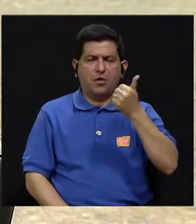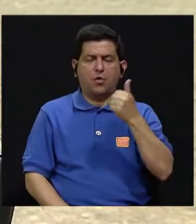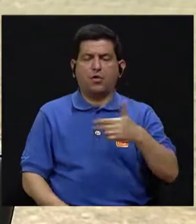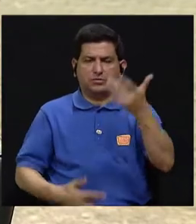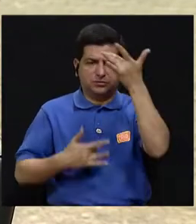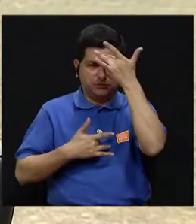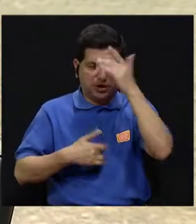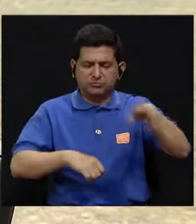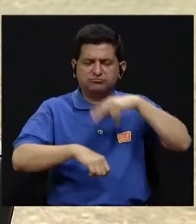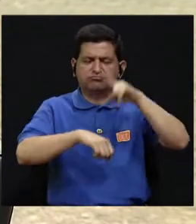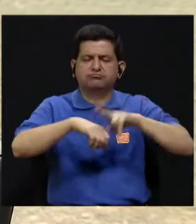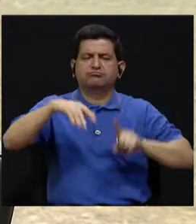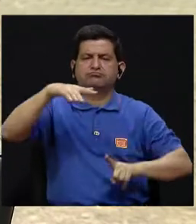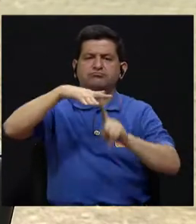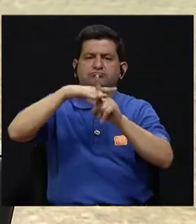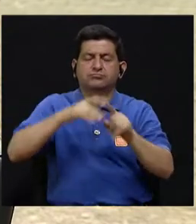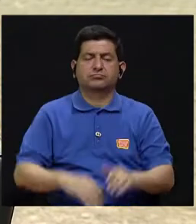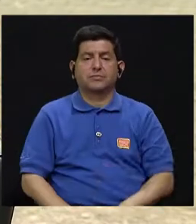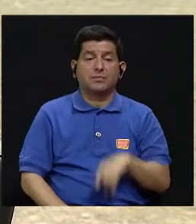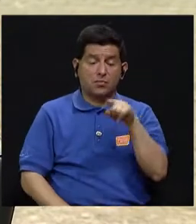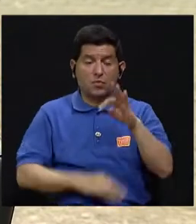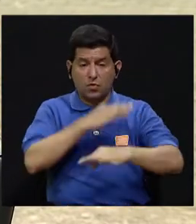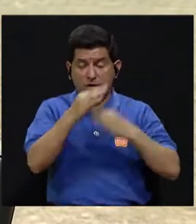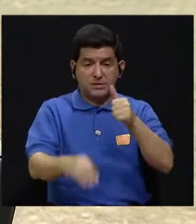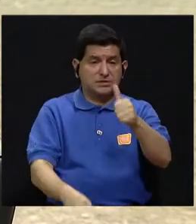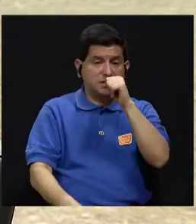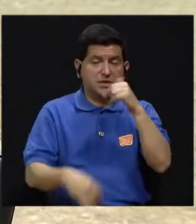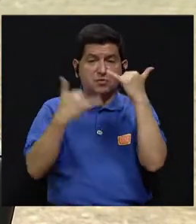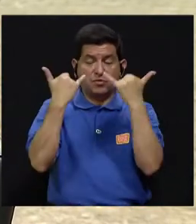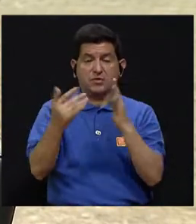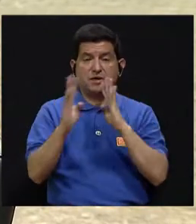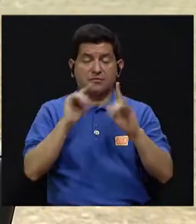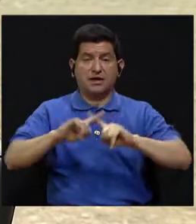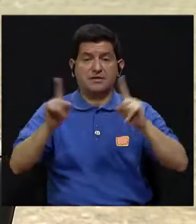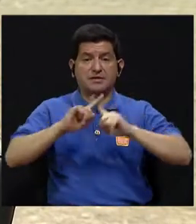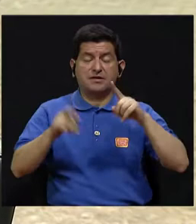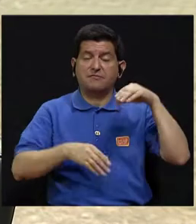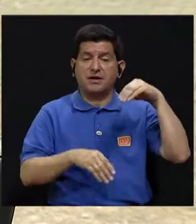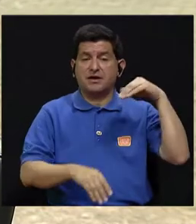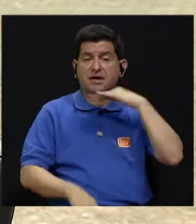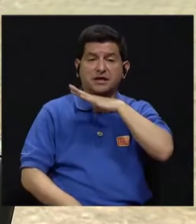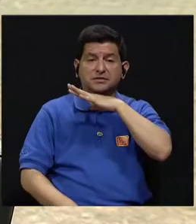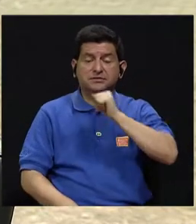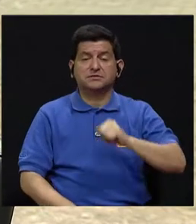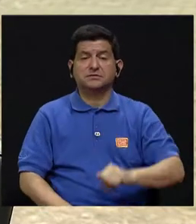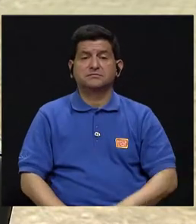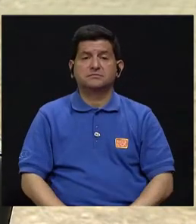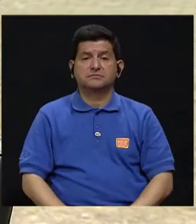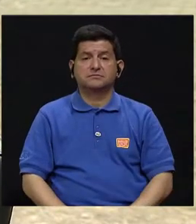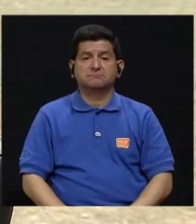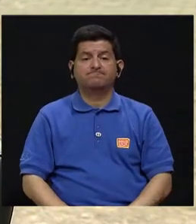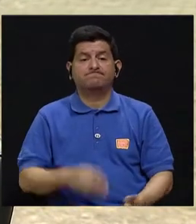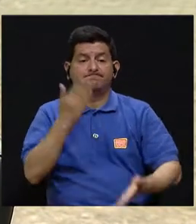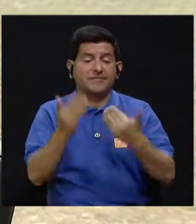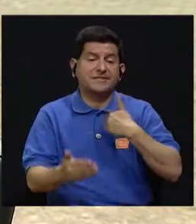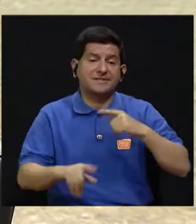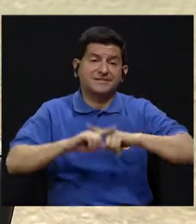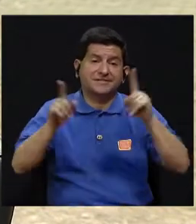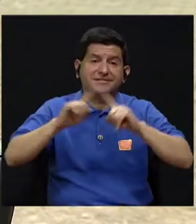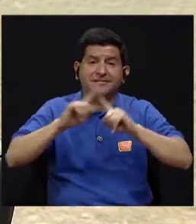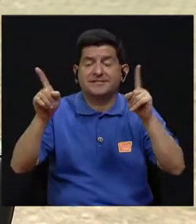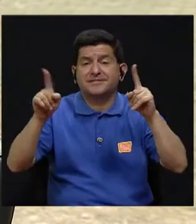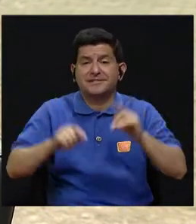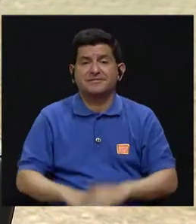gastrointestinales que son muy frecuentes a la exposición de este tipo de agua. Ya cuando hablamos de otro tipo de contaminantes, podemos tener